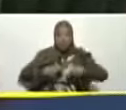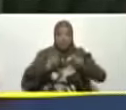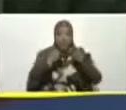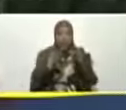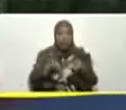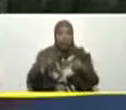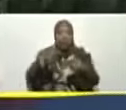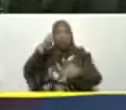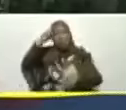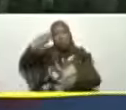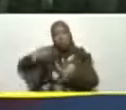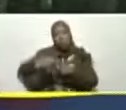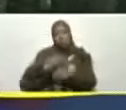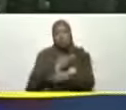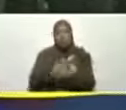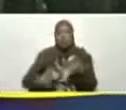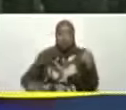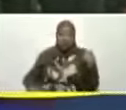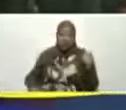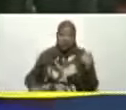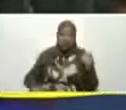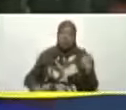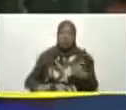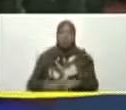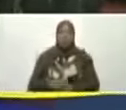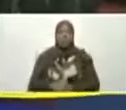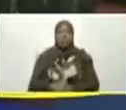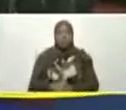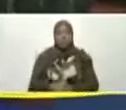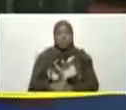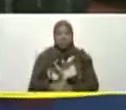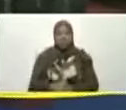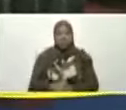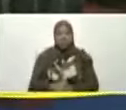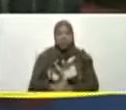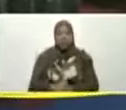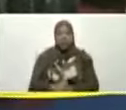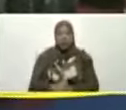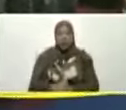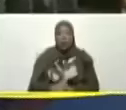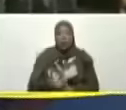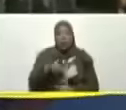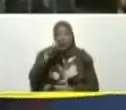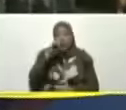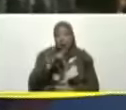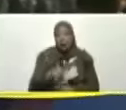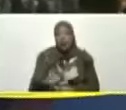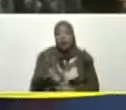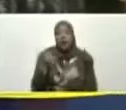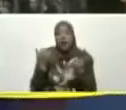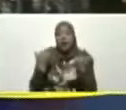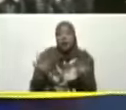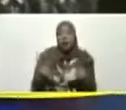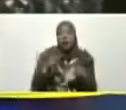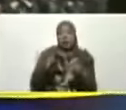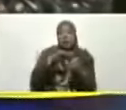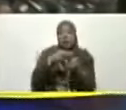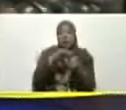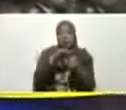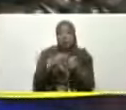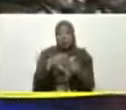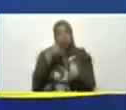Guardia de Honor Presidencial. Y también estos años hemos logrado ver